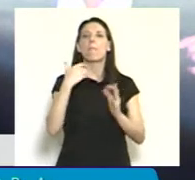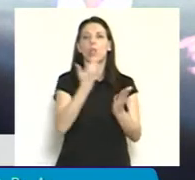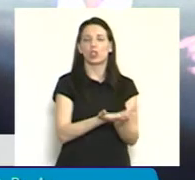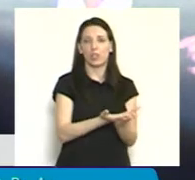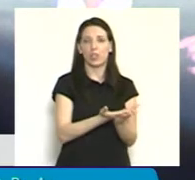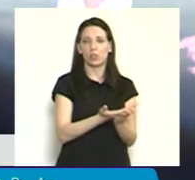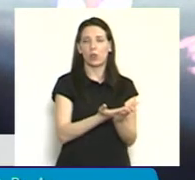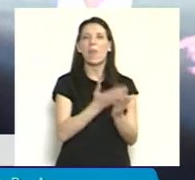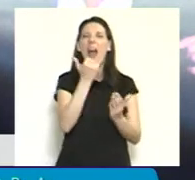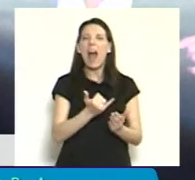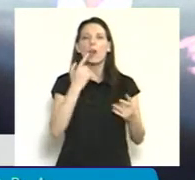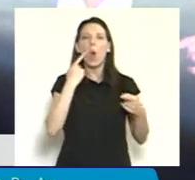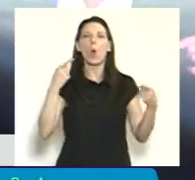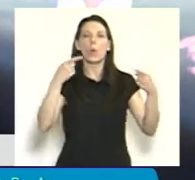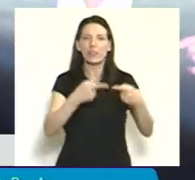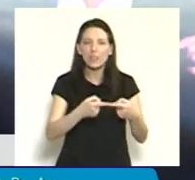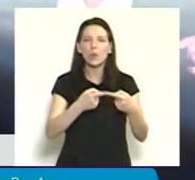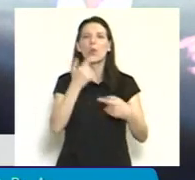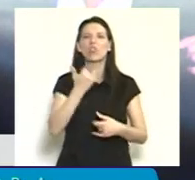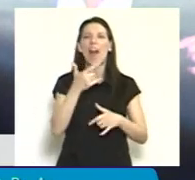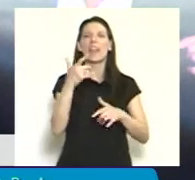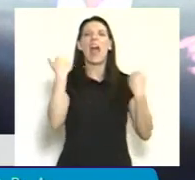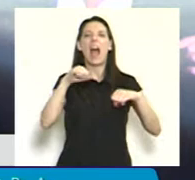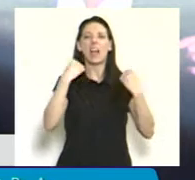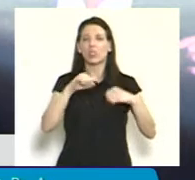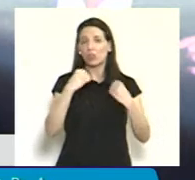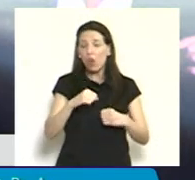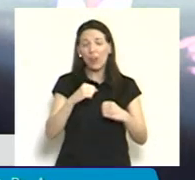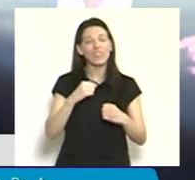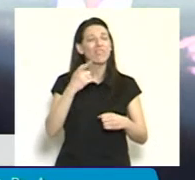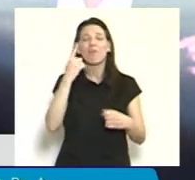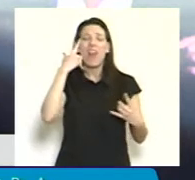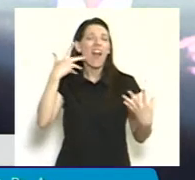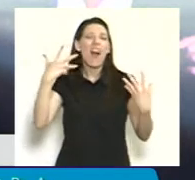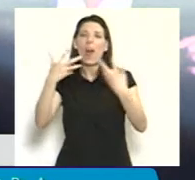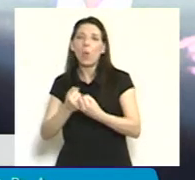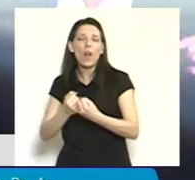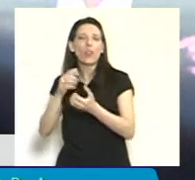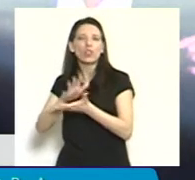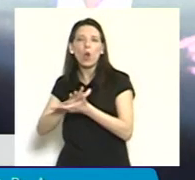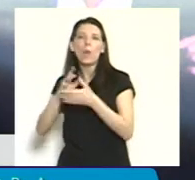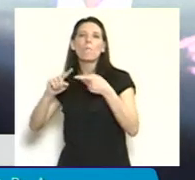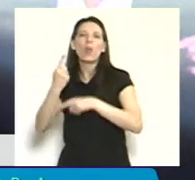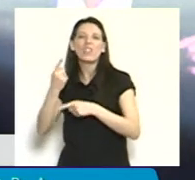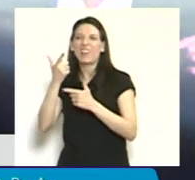establece objetivos y acciones acordes con una política integral de armas y